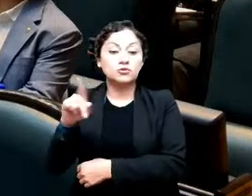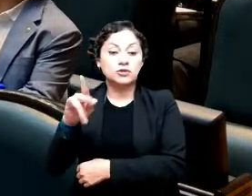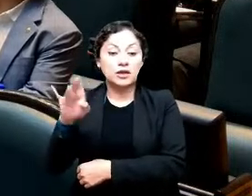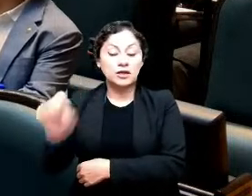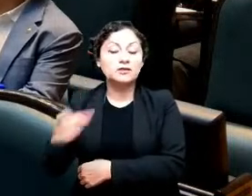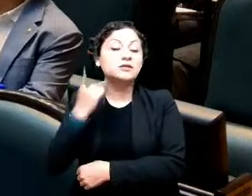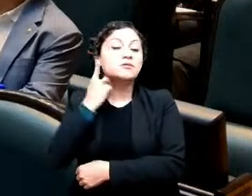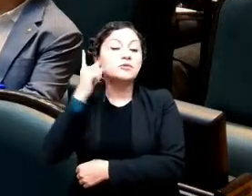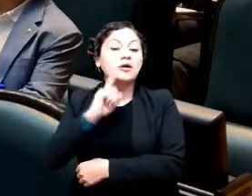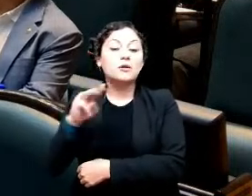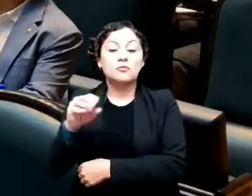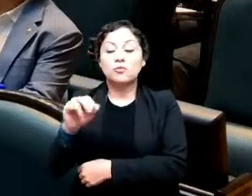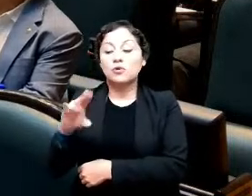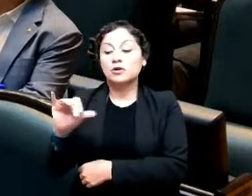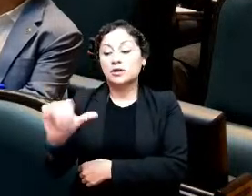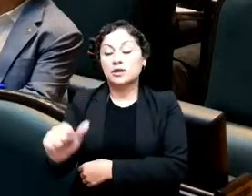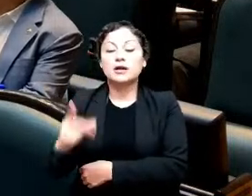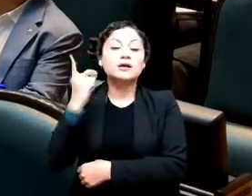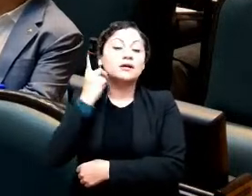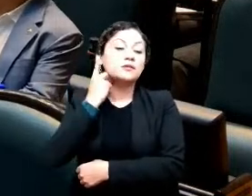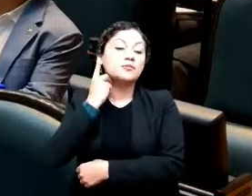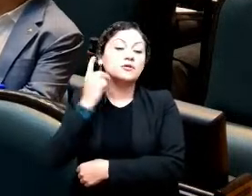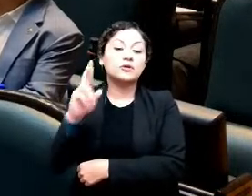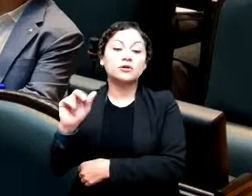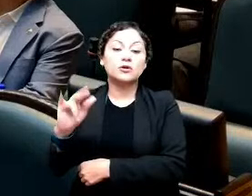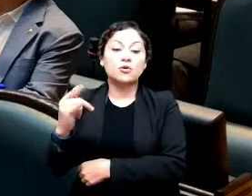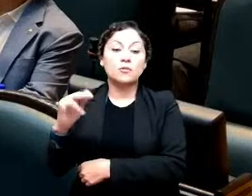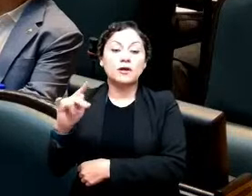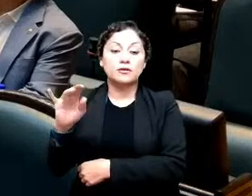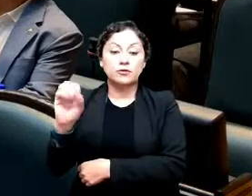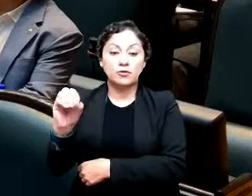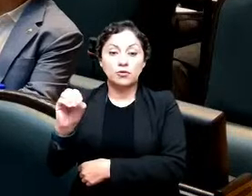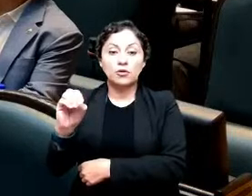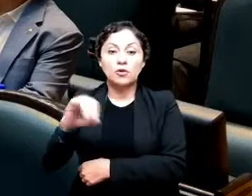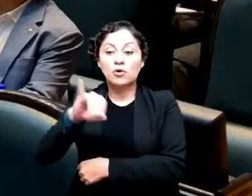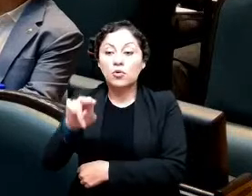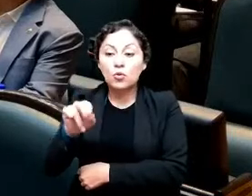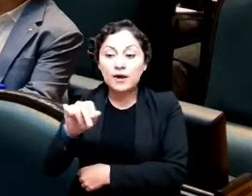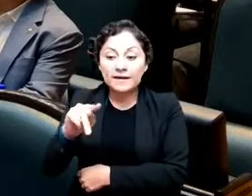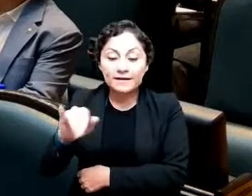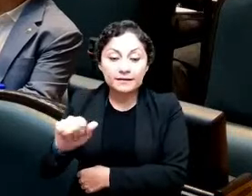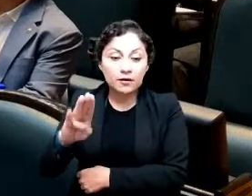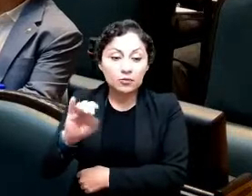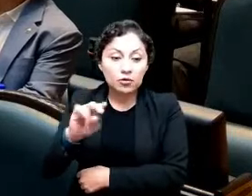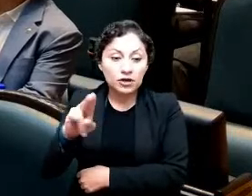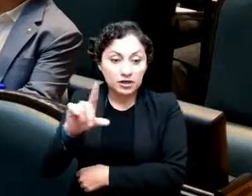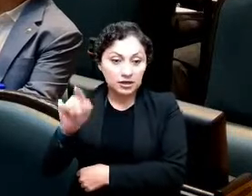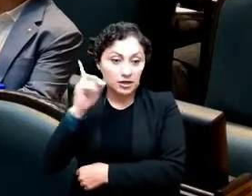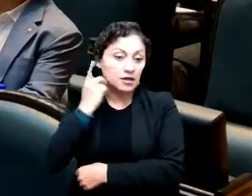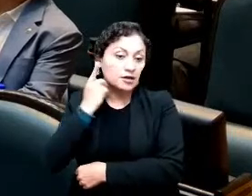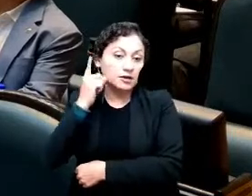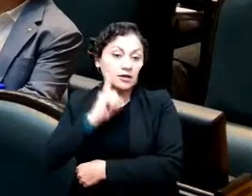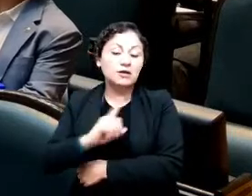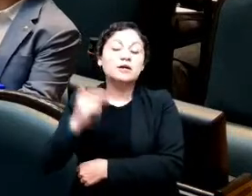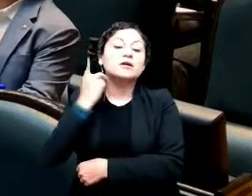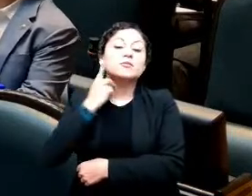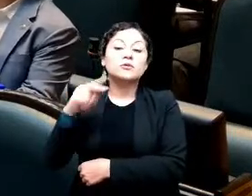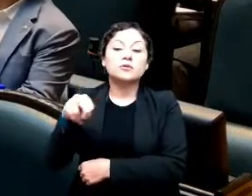Mónica Granillo, del diputado Rigoberto, de Juanita de Bolilla también. Del diputado